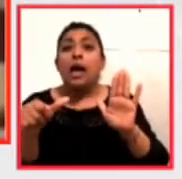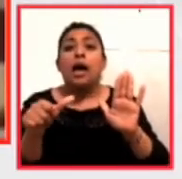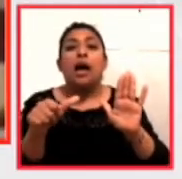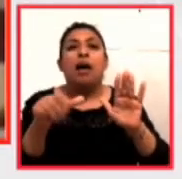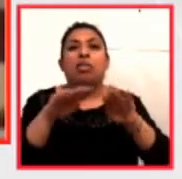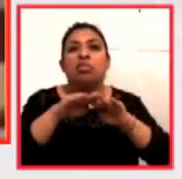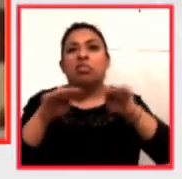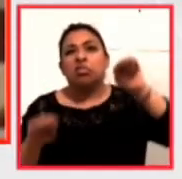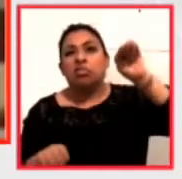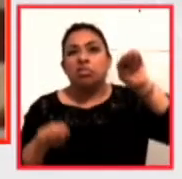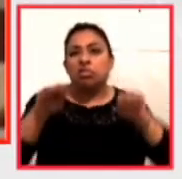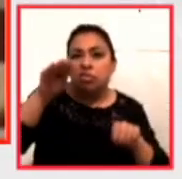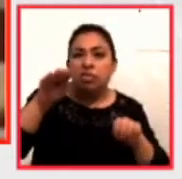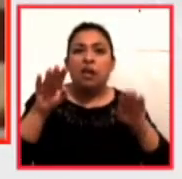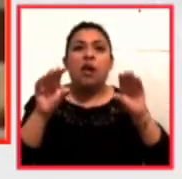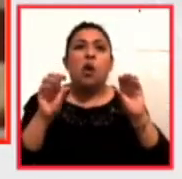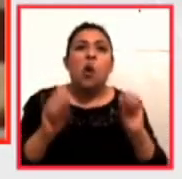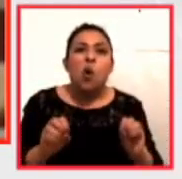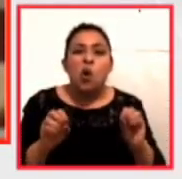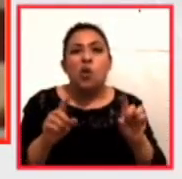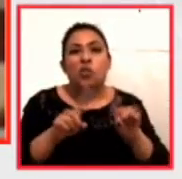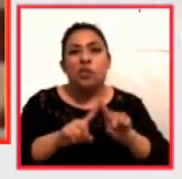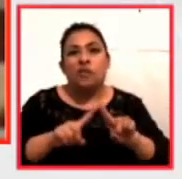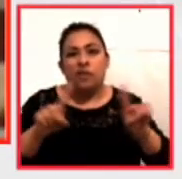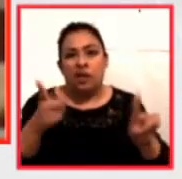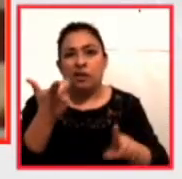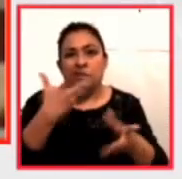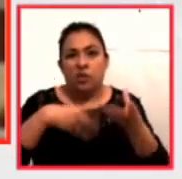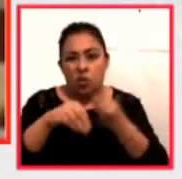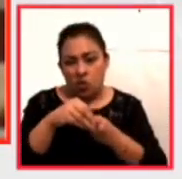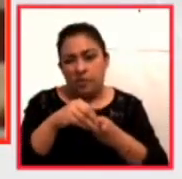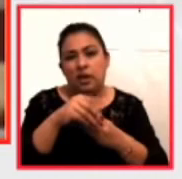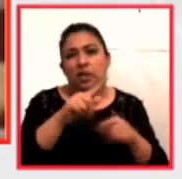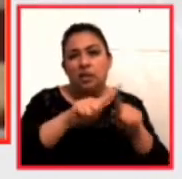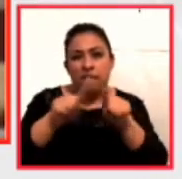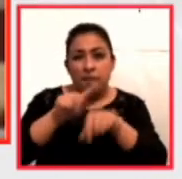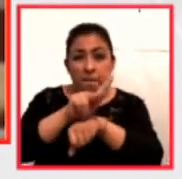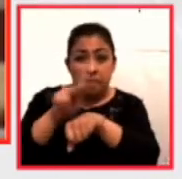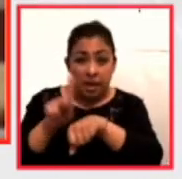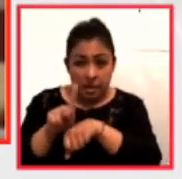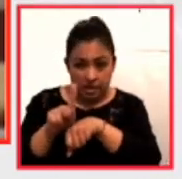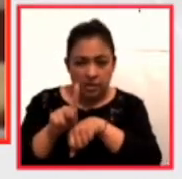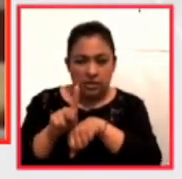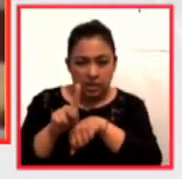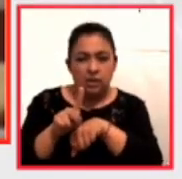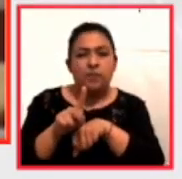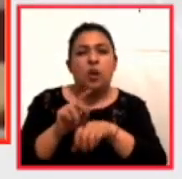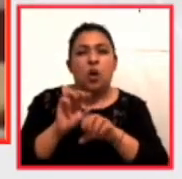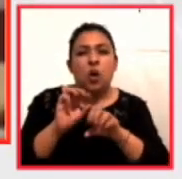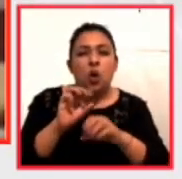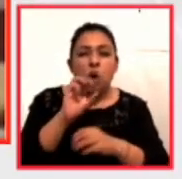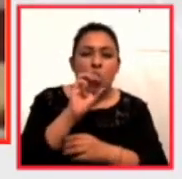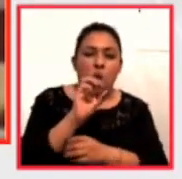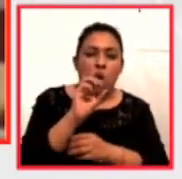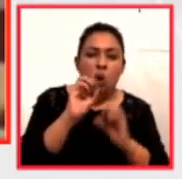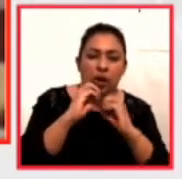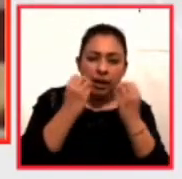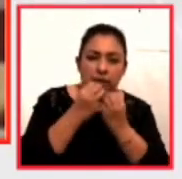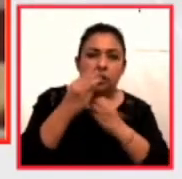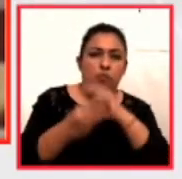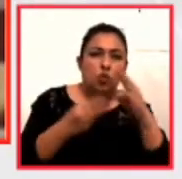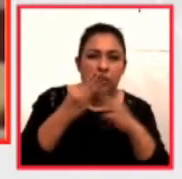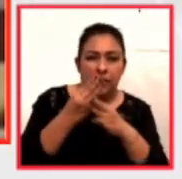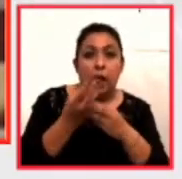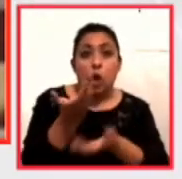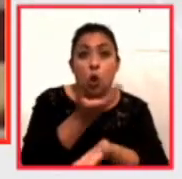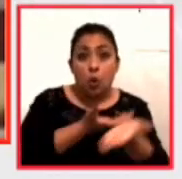y en estas diferencias económicas entre estados, la Organización Mundial de Comercio, que también se aproxima hacia una reforma que